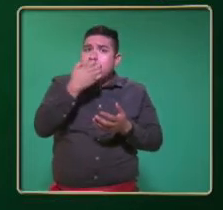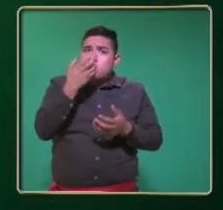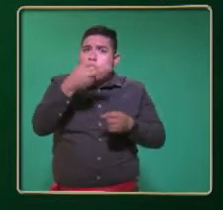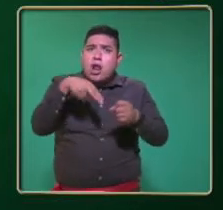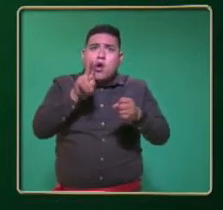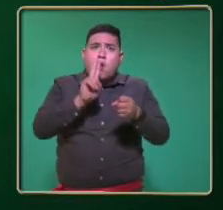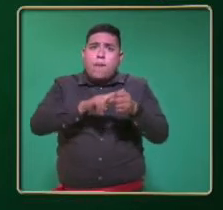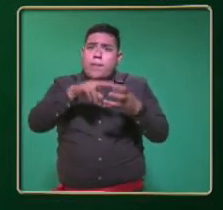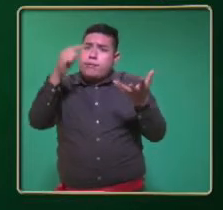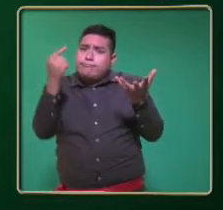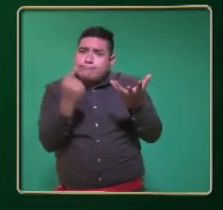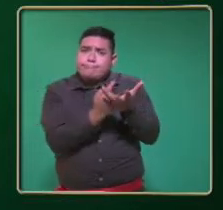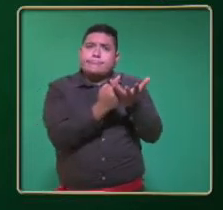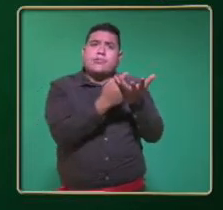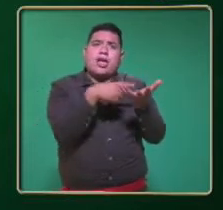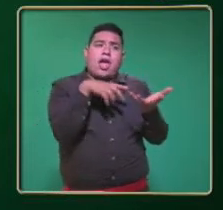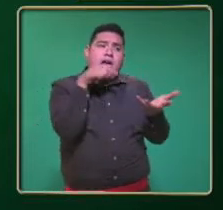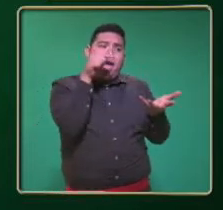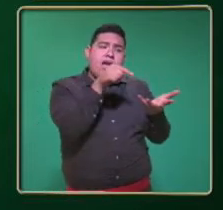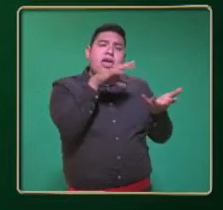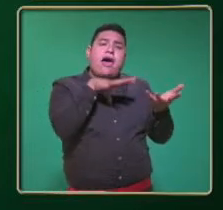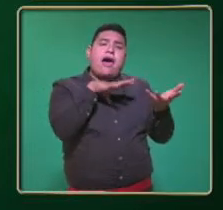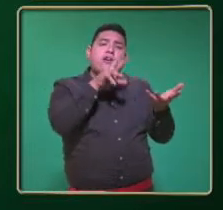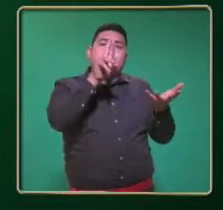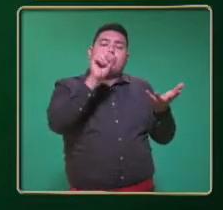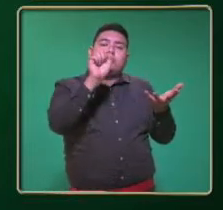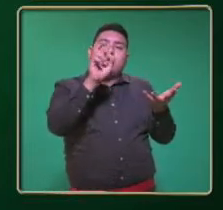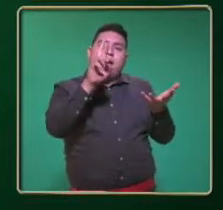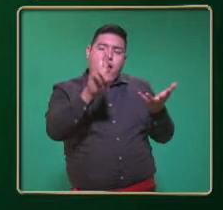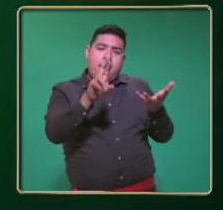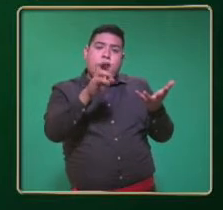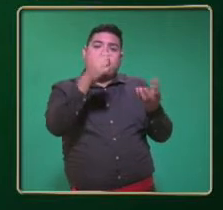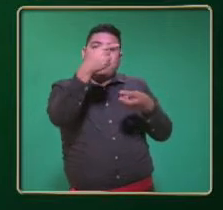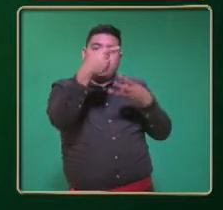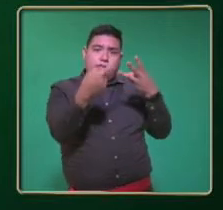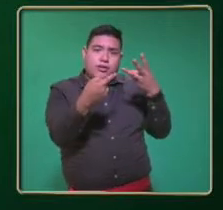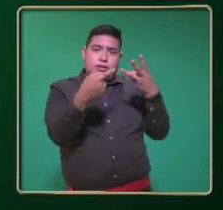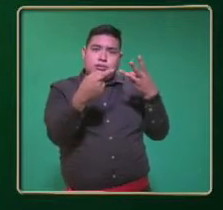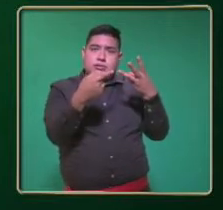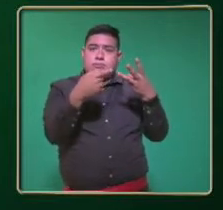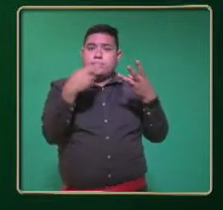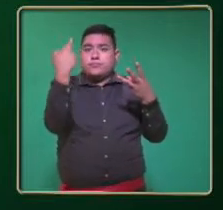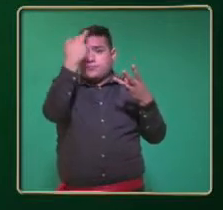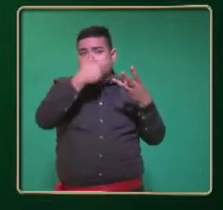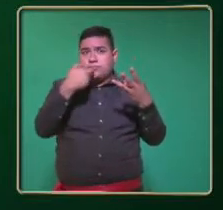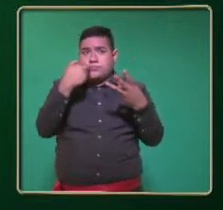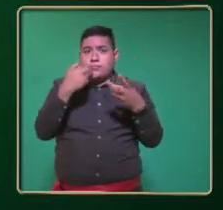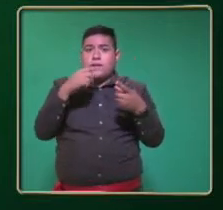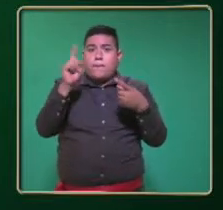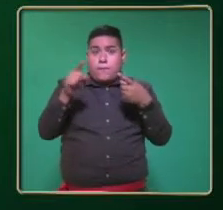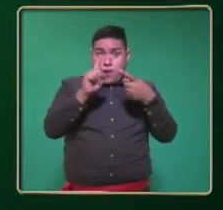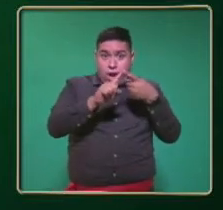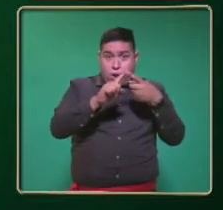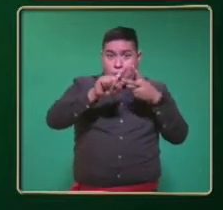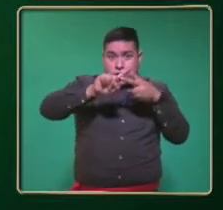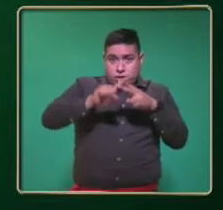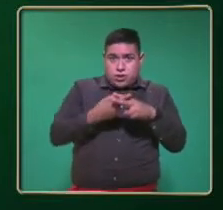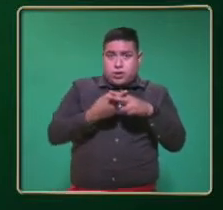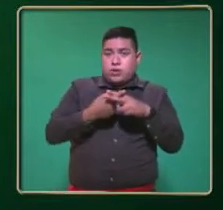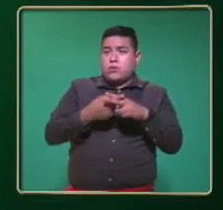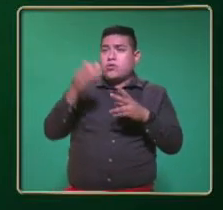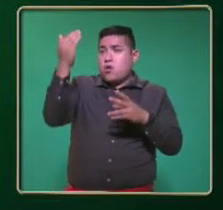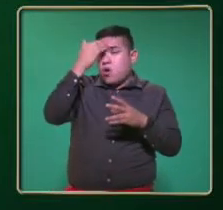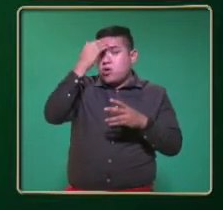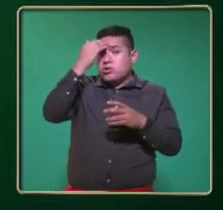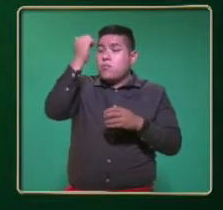con unidades de apoyo, se dan 3 análisis de caso. El primero es el inicial, cuando conocemos el